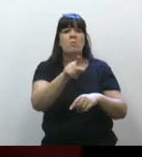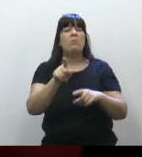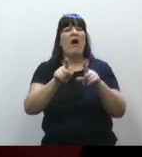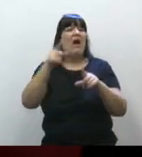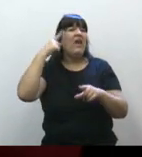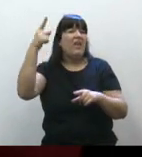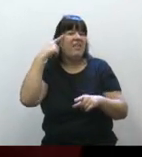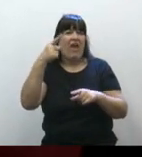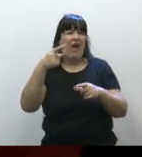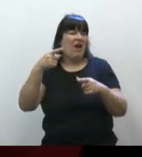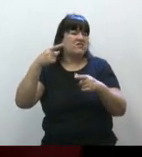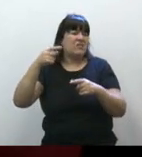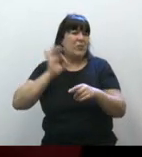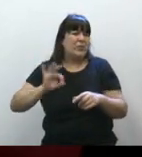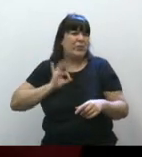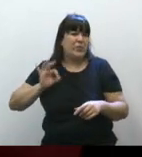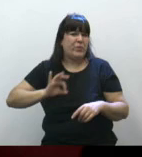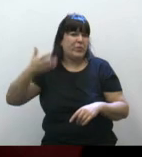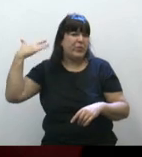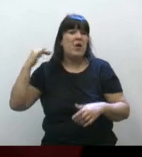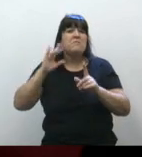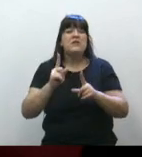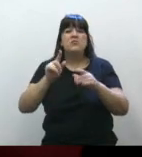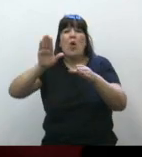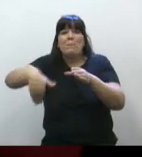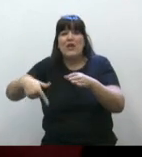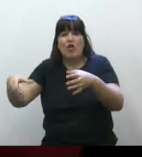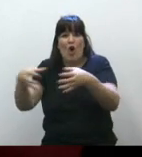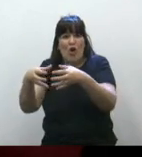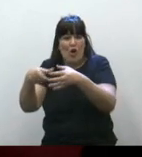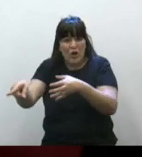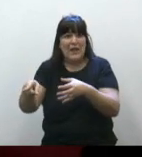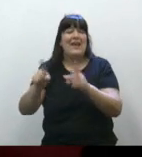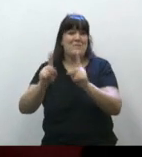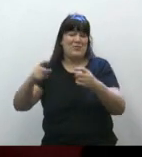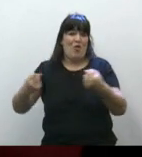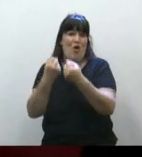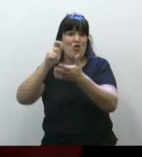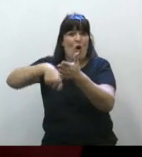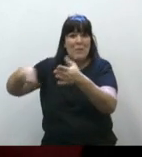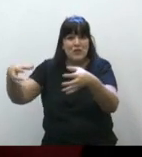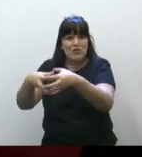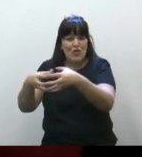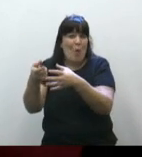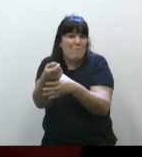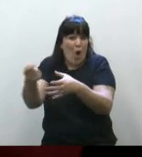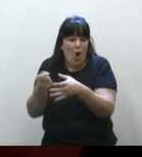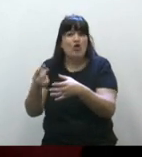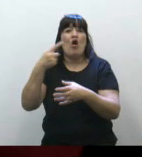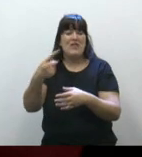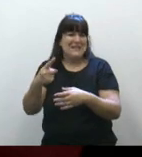que estaban planteadas desde la minoría de la convención que sostenían que era